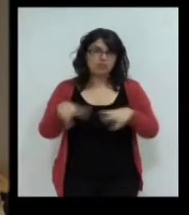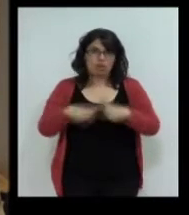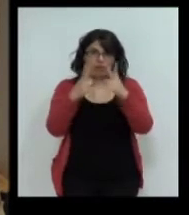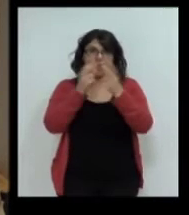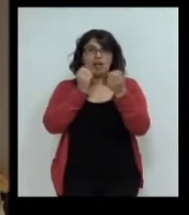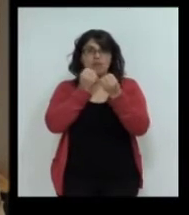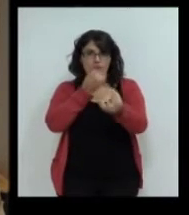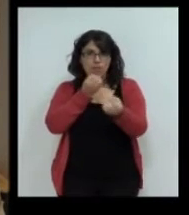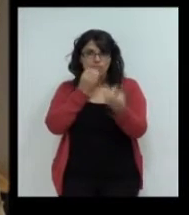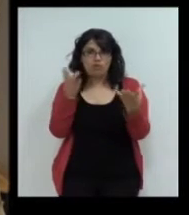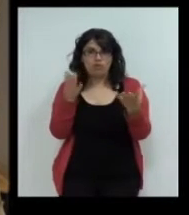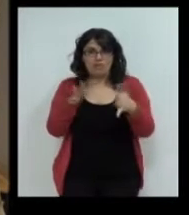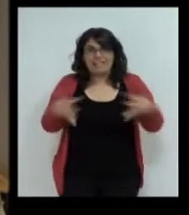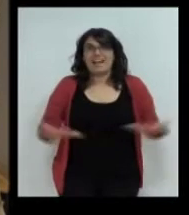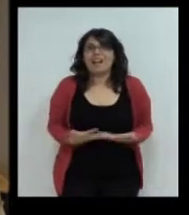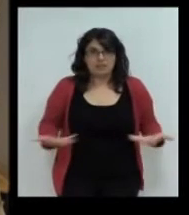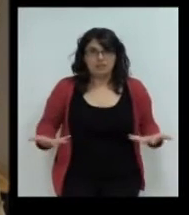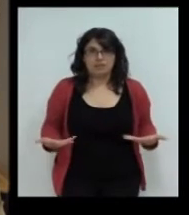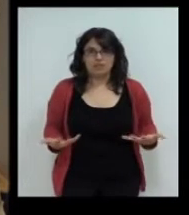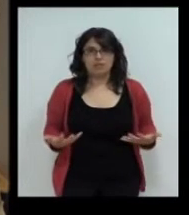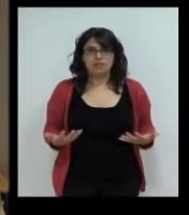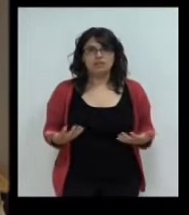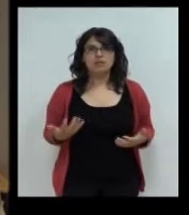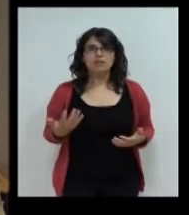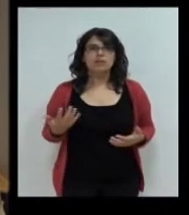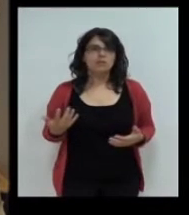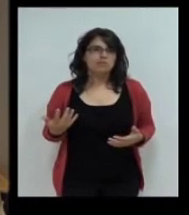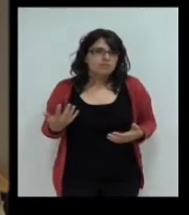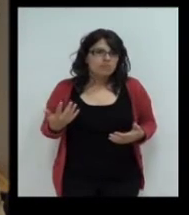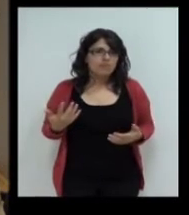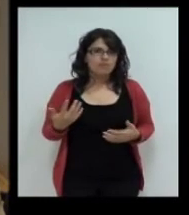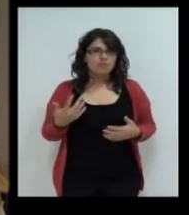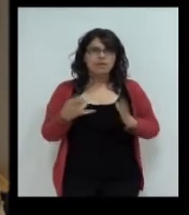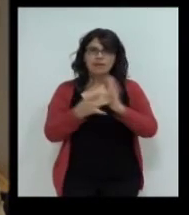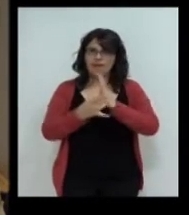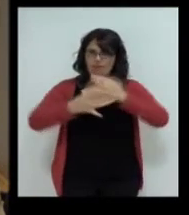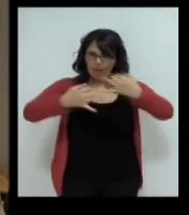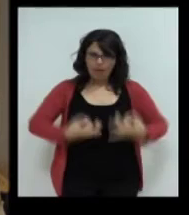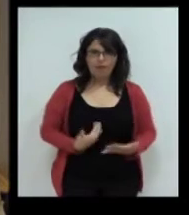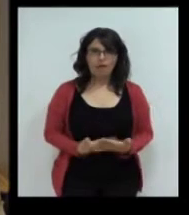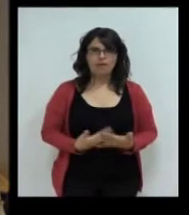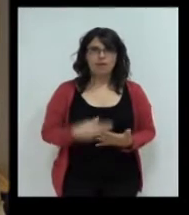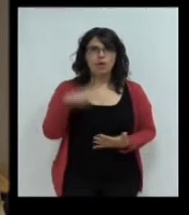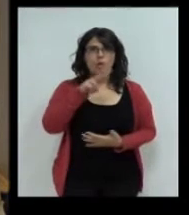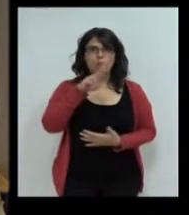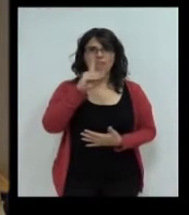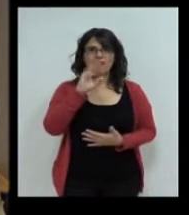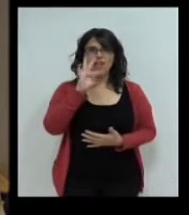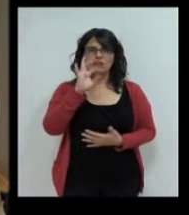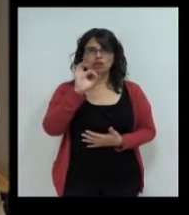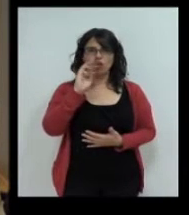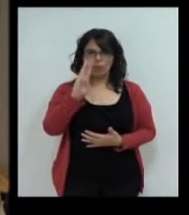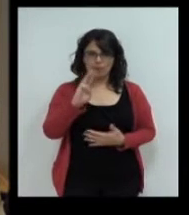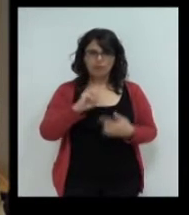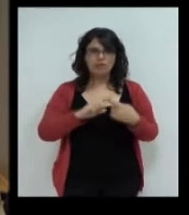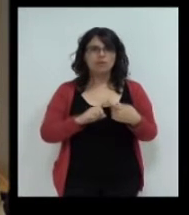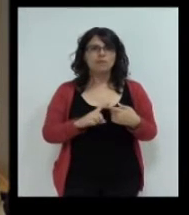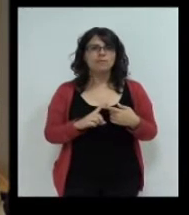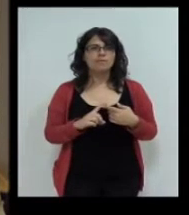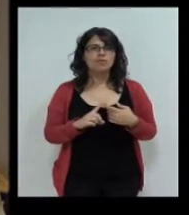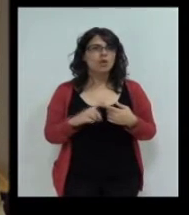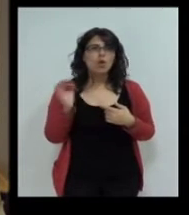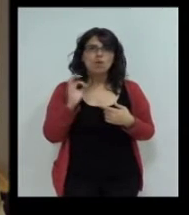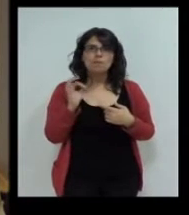de Internet, ya sean con calidades garantizadas, ya sea over the top, el generar